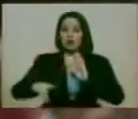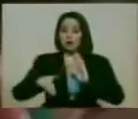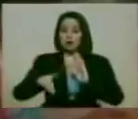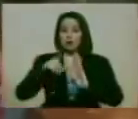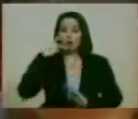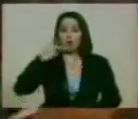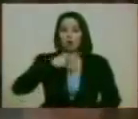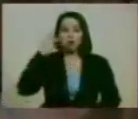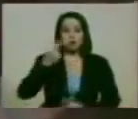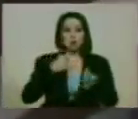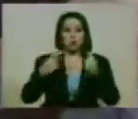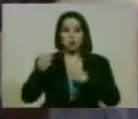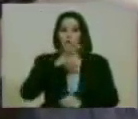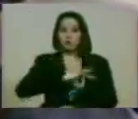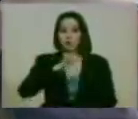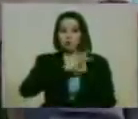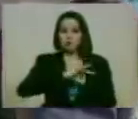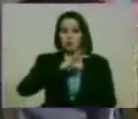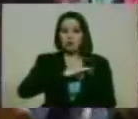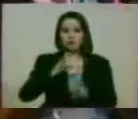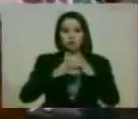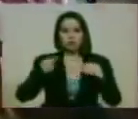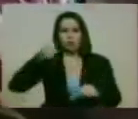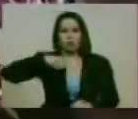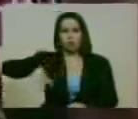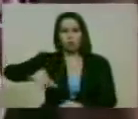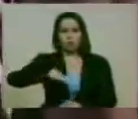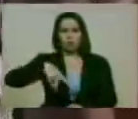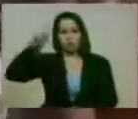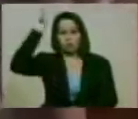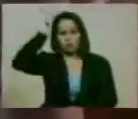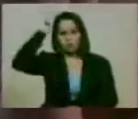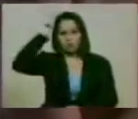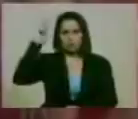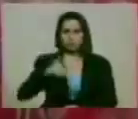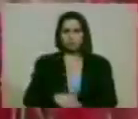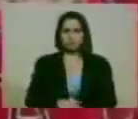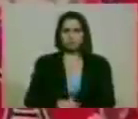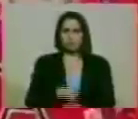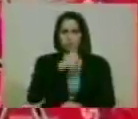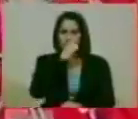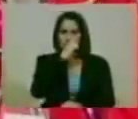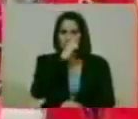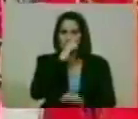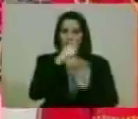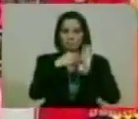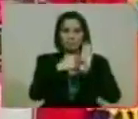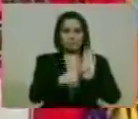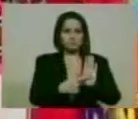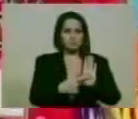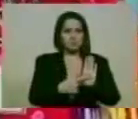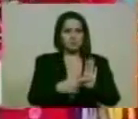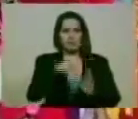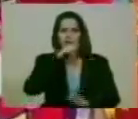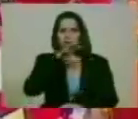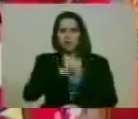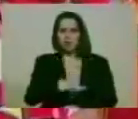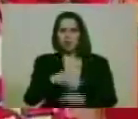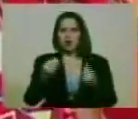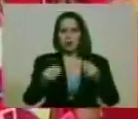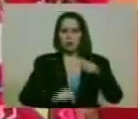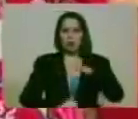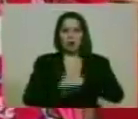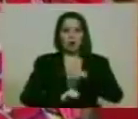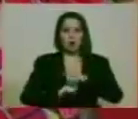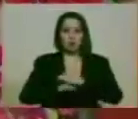políticos, económicos y sociales de los pueblos originarios. Una imagen igualmente histórica que reivindica el respaldo del